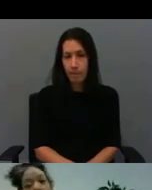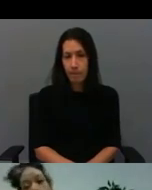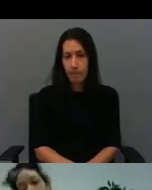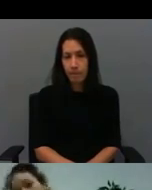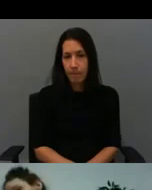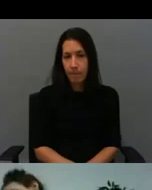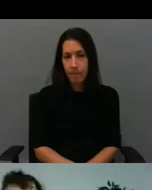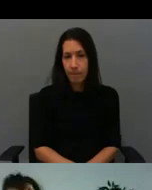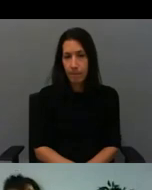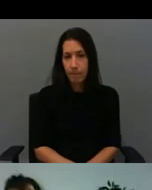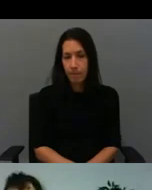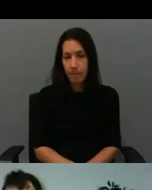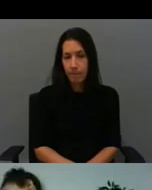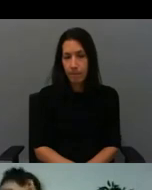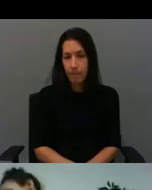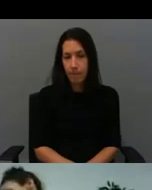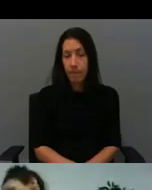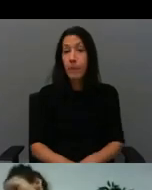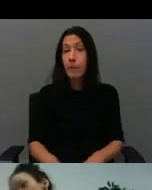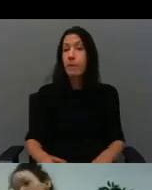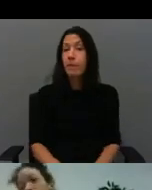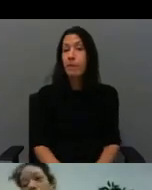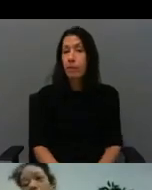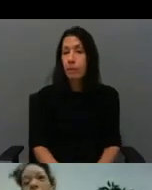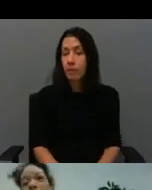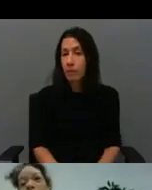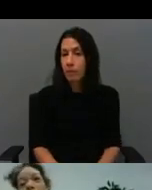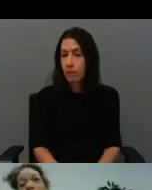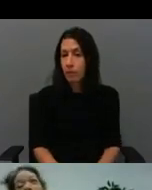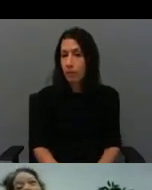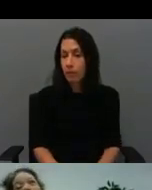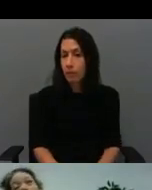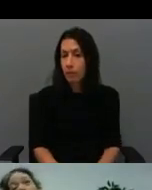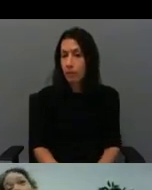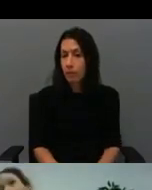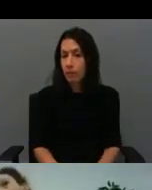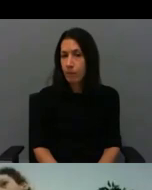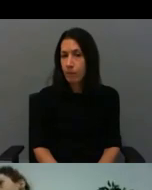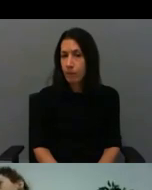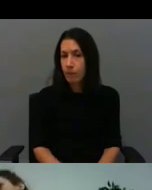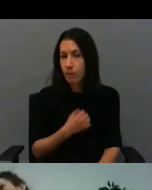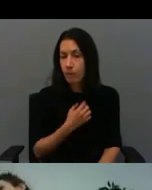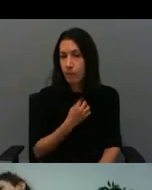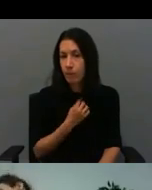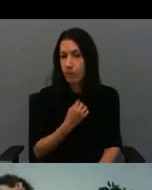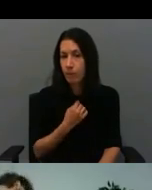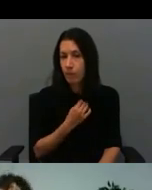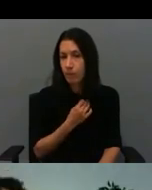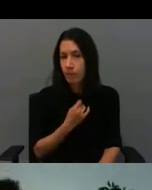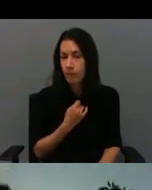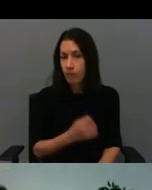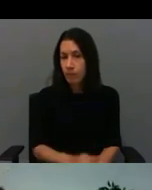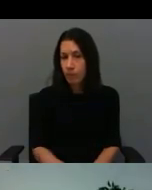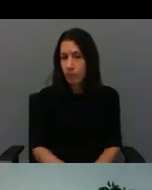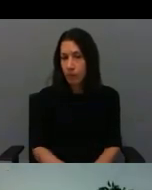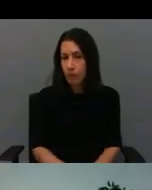No se puede hacer vida independiente. Si tú no tienes asistente, no